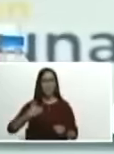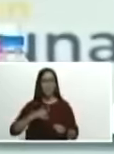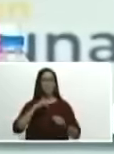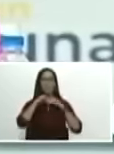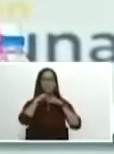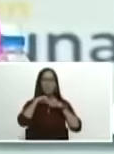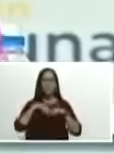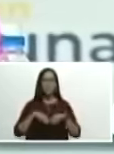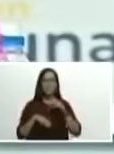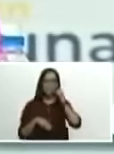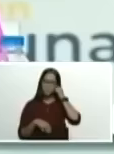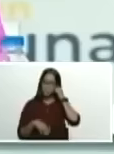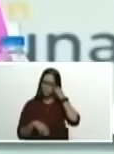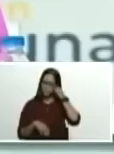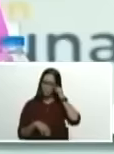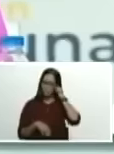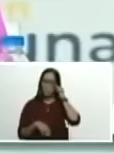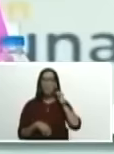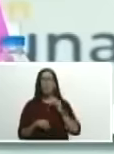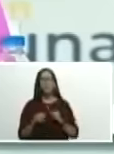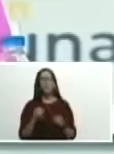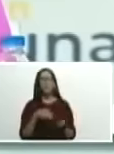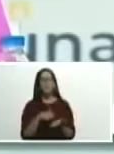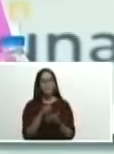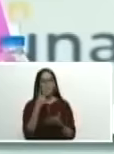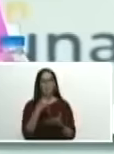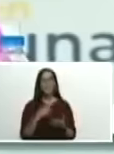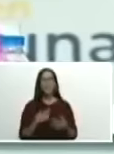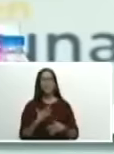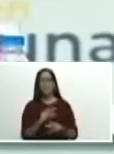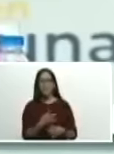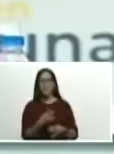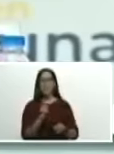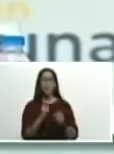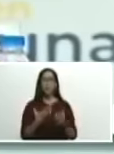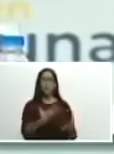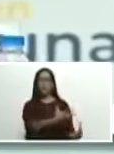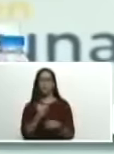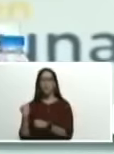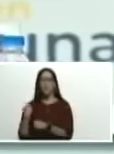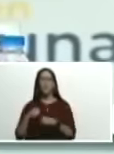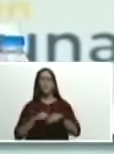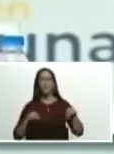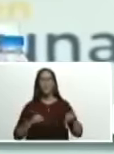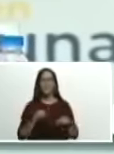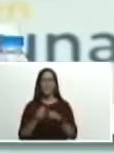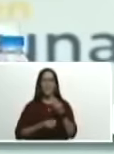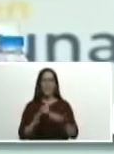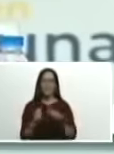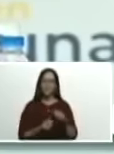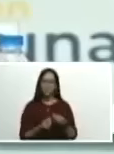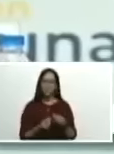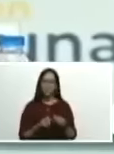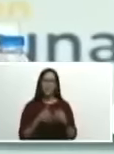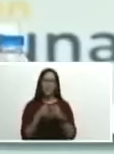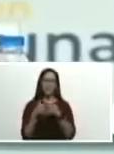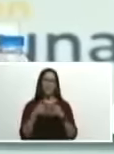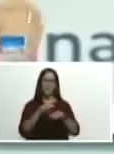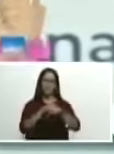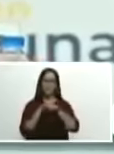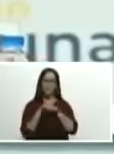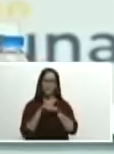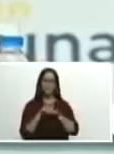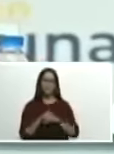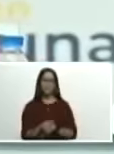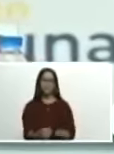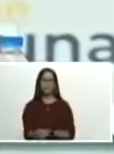históricos frente a lo que ha sido la pretensión de uno de los despojos territoriales más grandes que ha cometido el Imperio Británico.